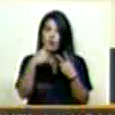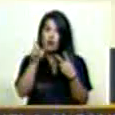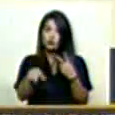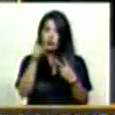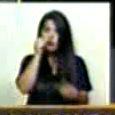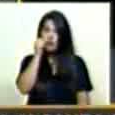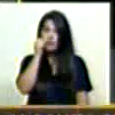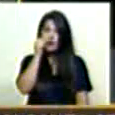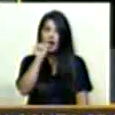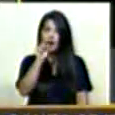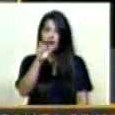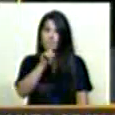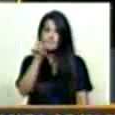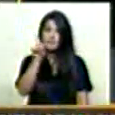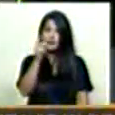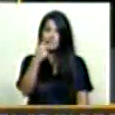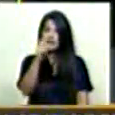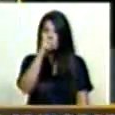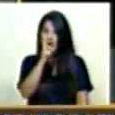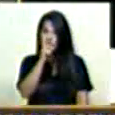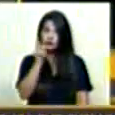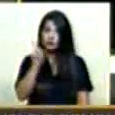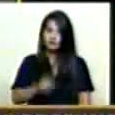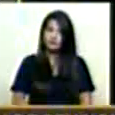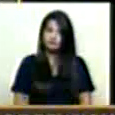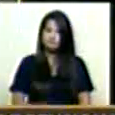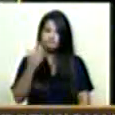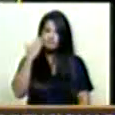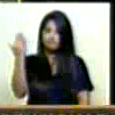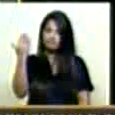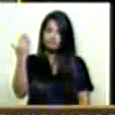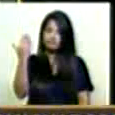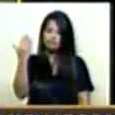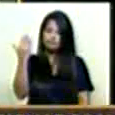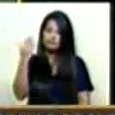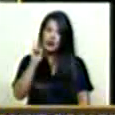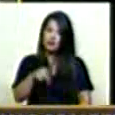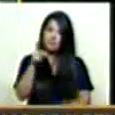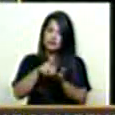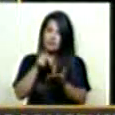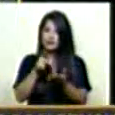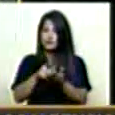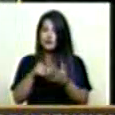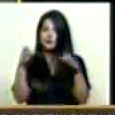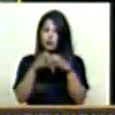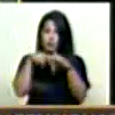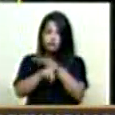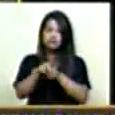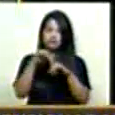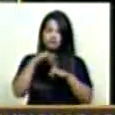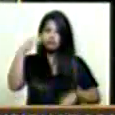lugo ramos de 30 años de edad participante también en el asalto al fuerte paramacay